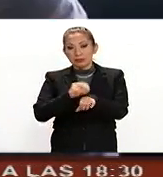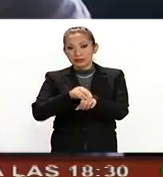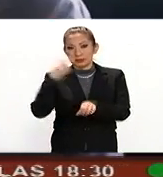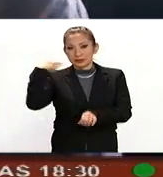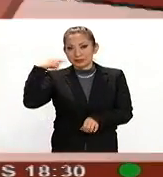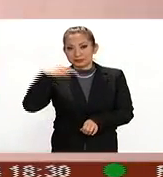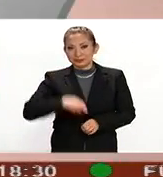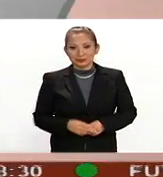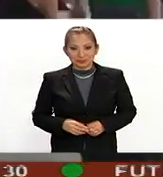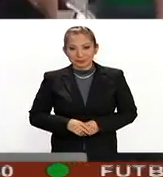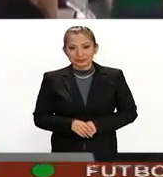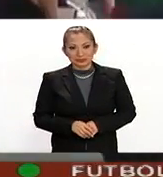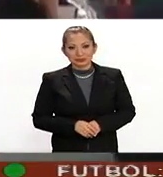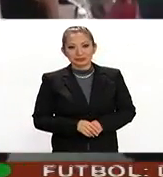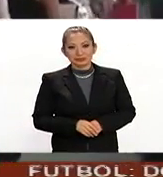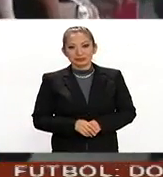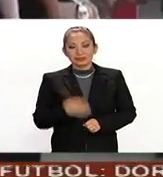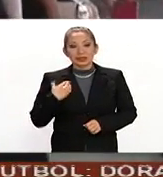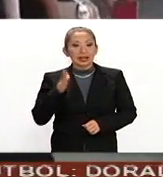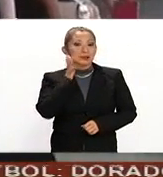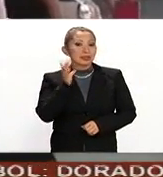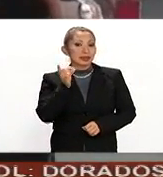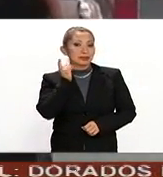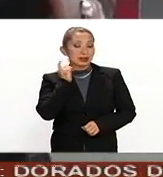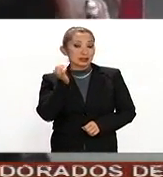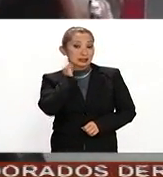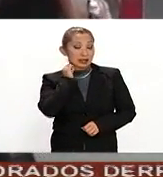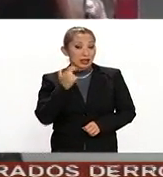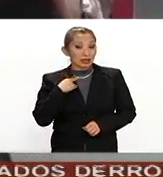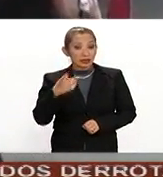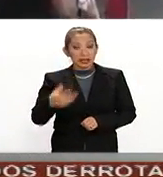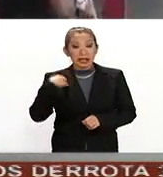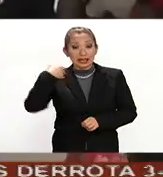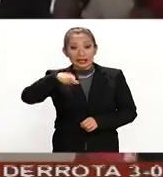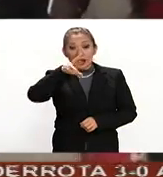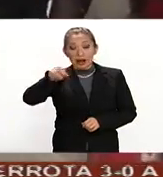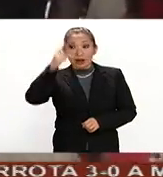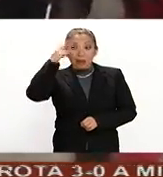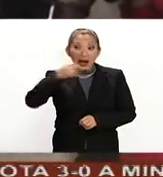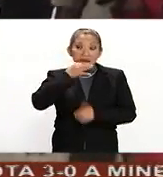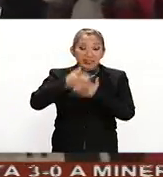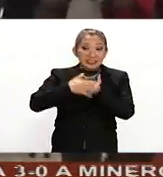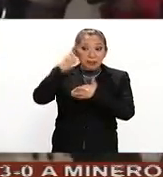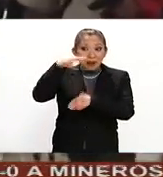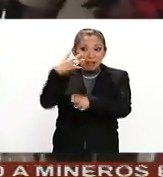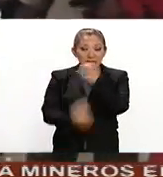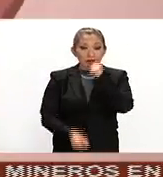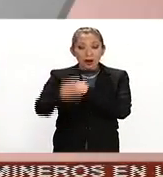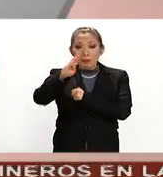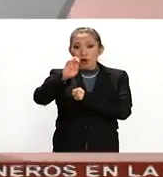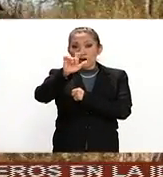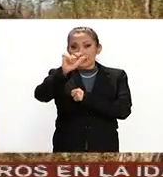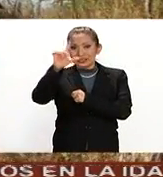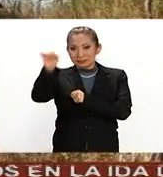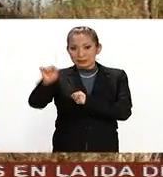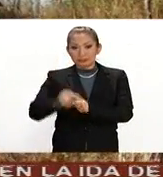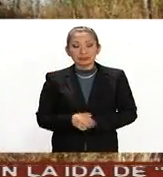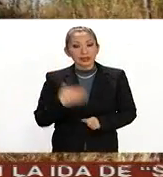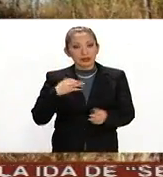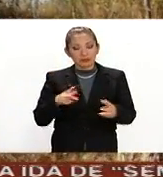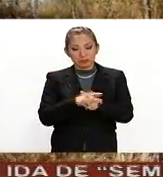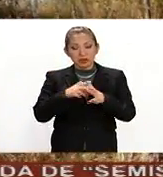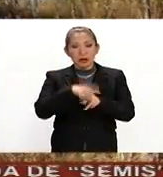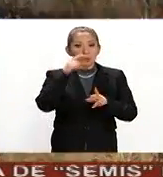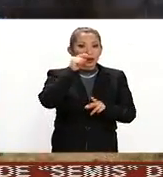de Veracruz. Congreso de Quintana Roo pide alerta migratoria para evitar que Roberto Borge huya del país. Se